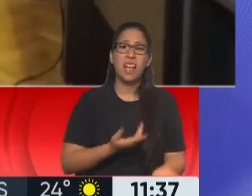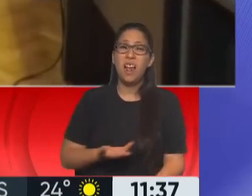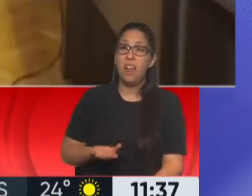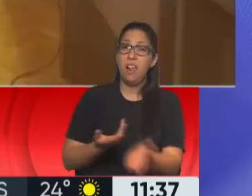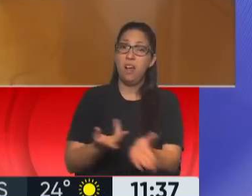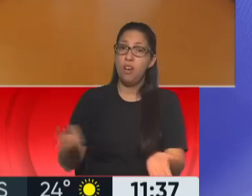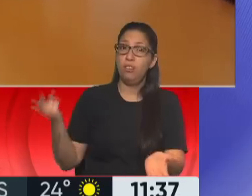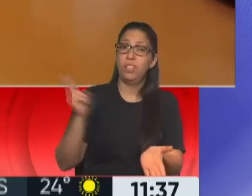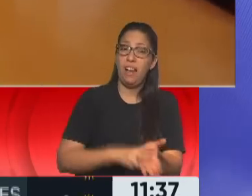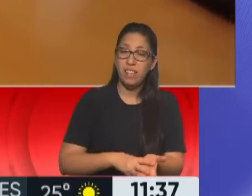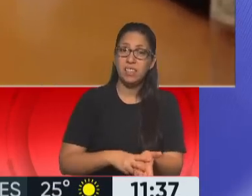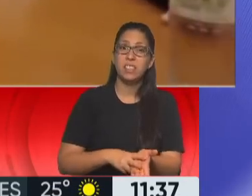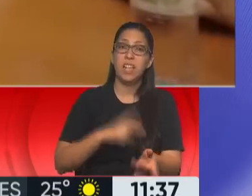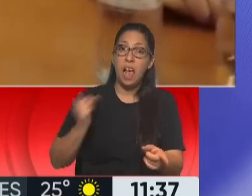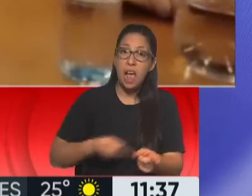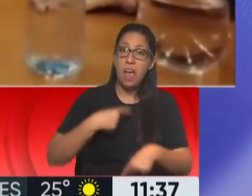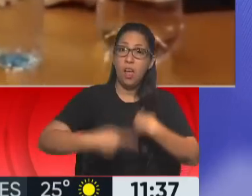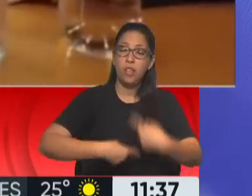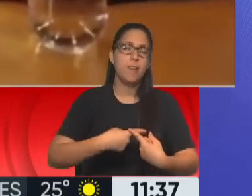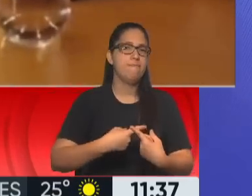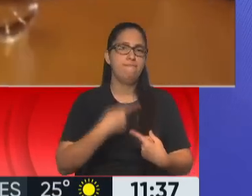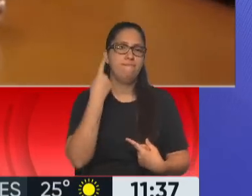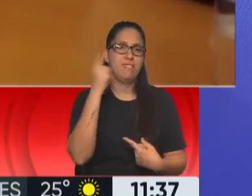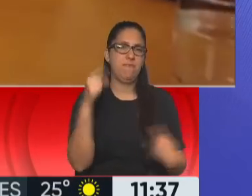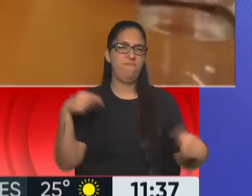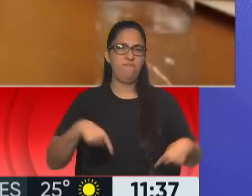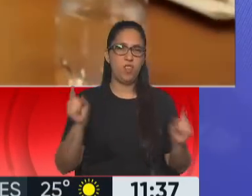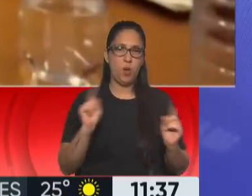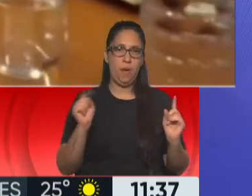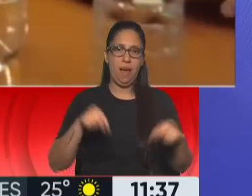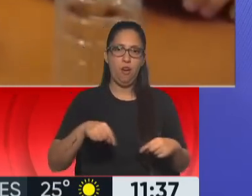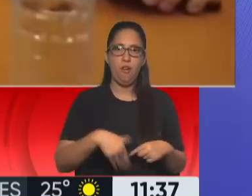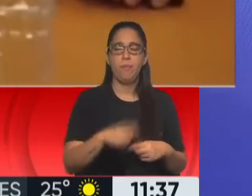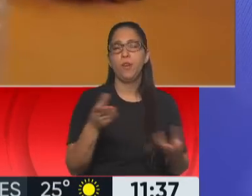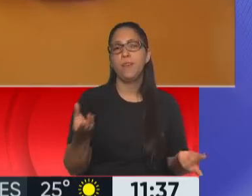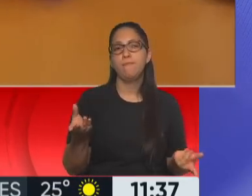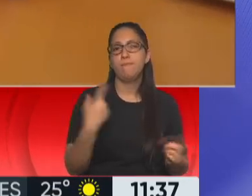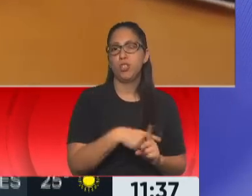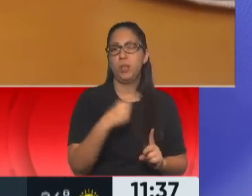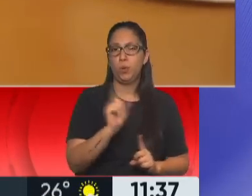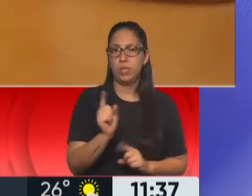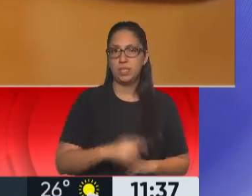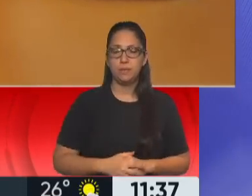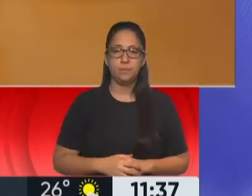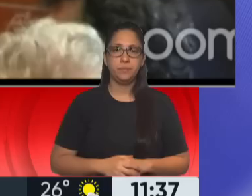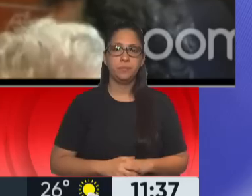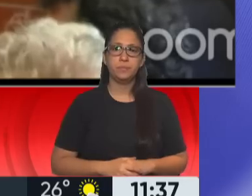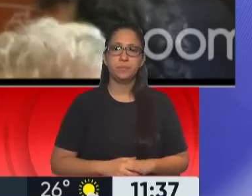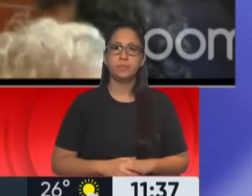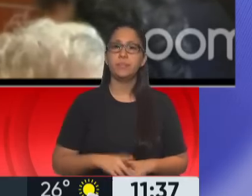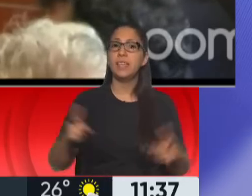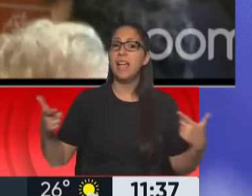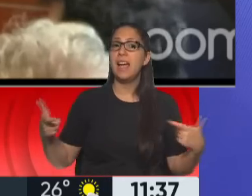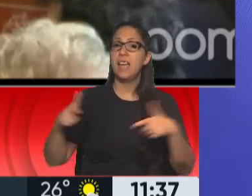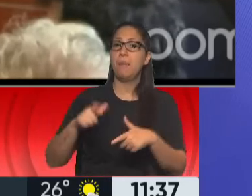tener una buena suerte judicial. Lourdes, va a ser también interesante poder analizar la decisión que toma Cámara de